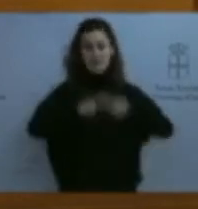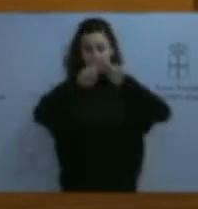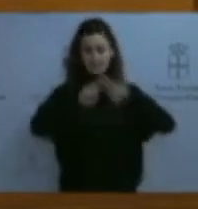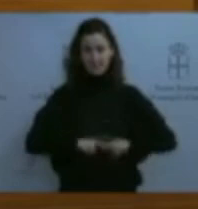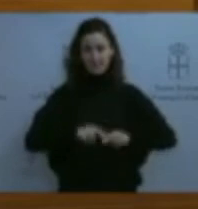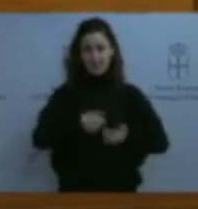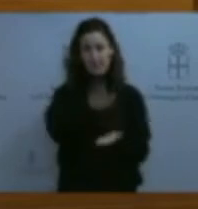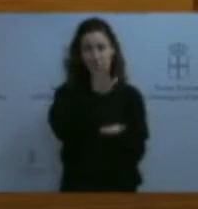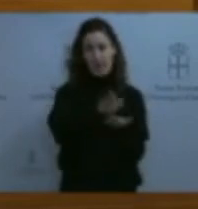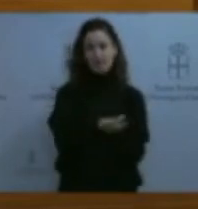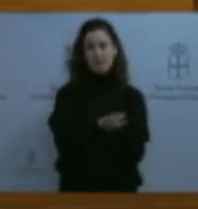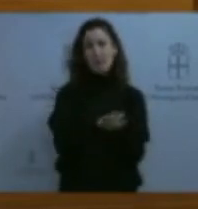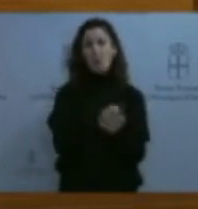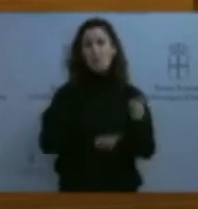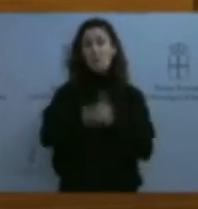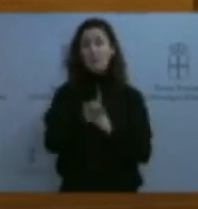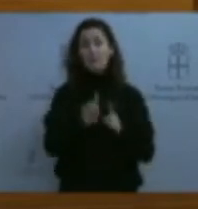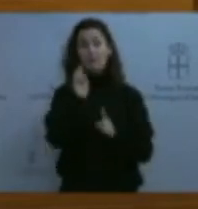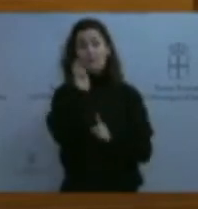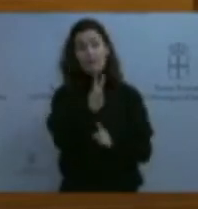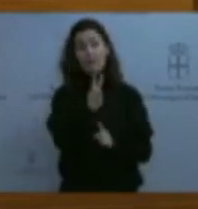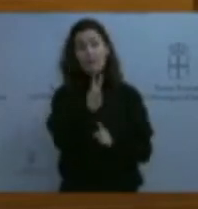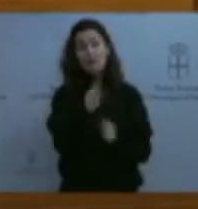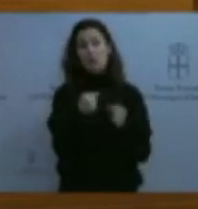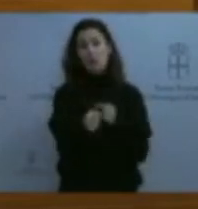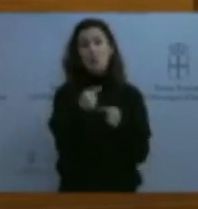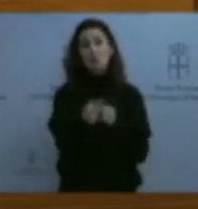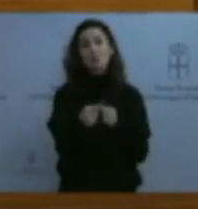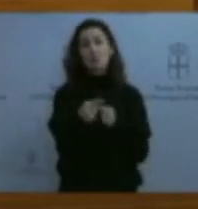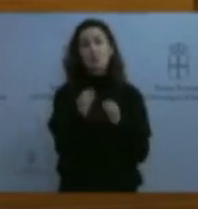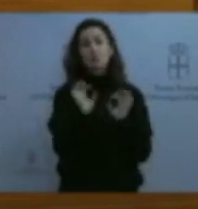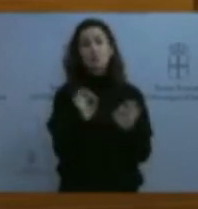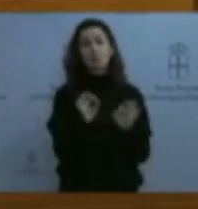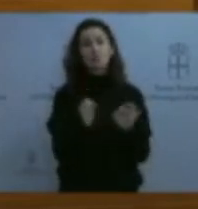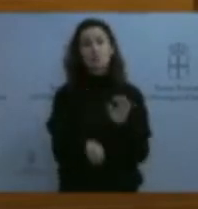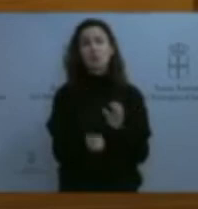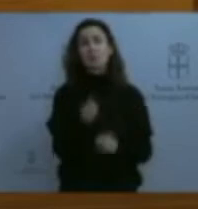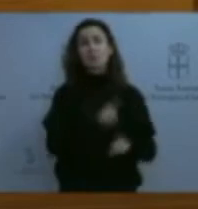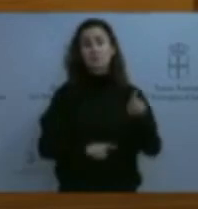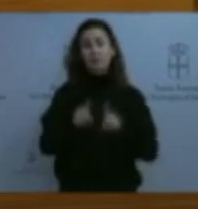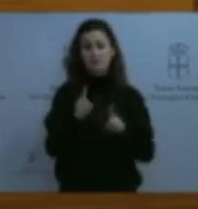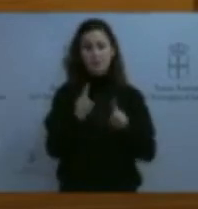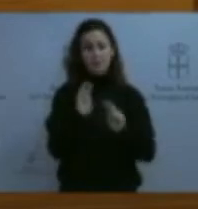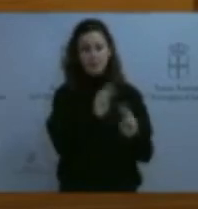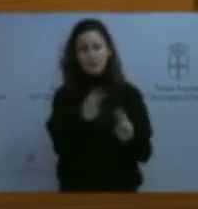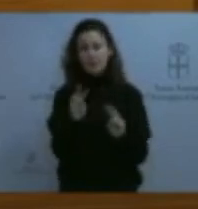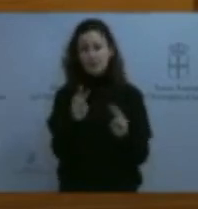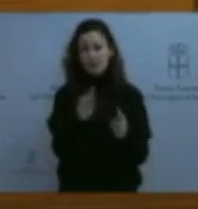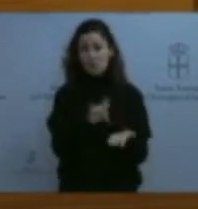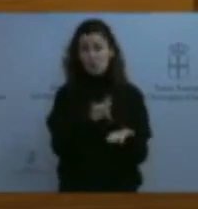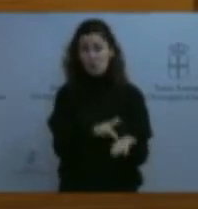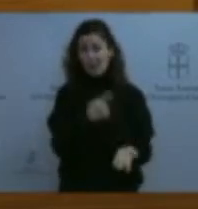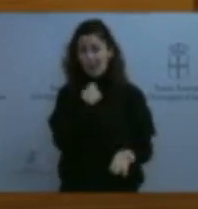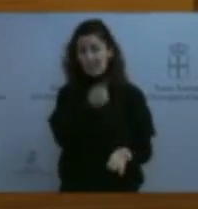las actas de incidencias que se elaboran en los centros todos los días y se sorprenderá de lo poco que le he dicho para lo mucho